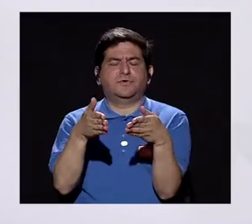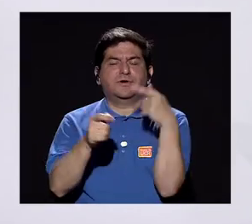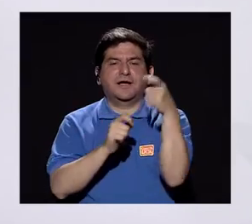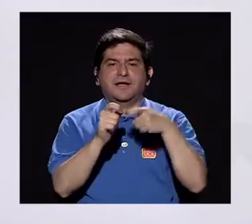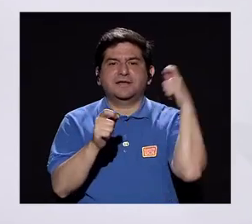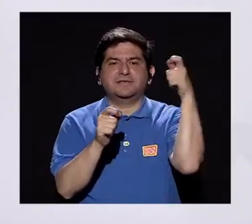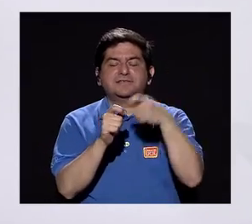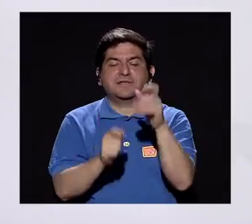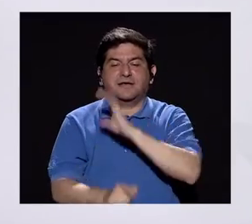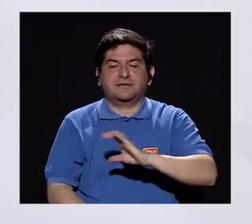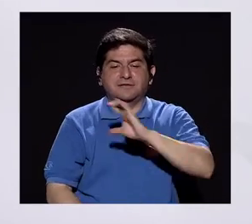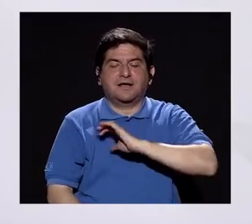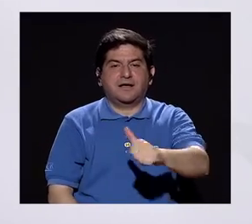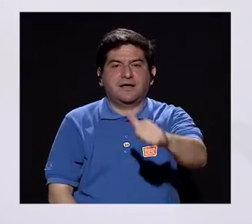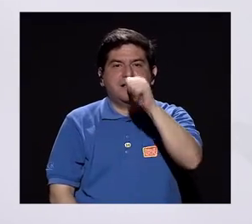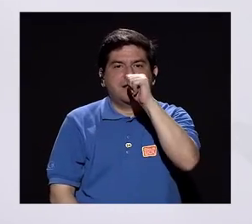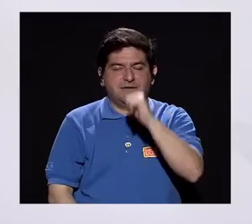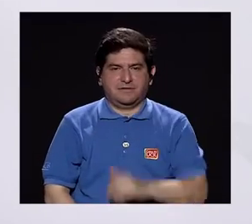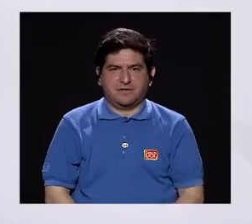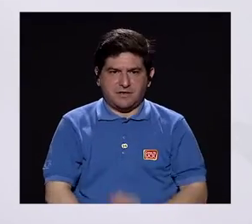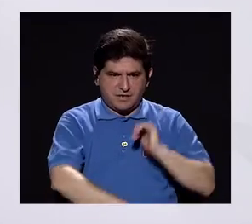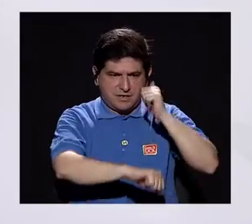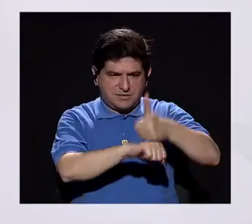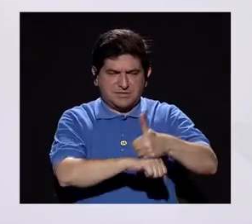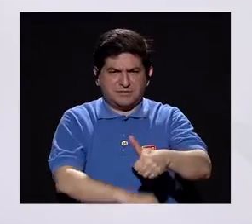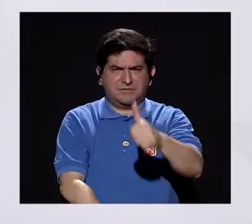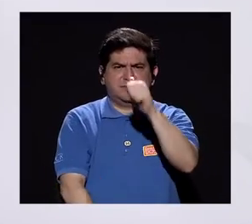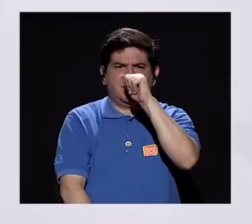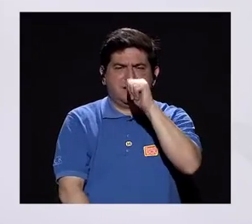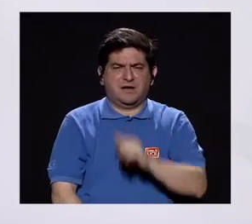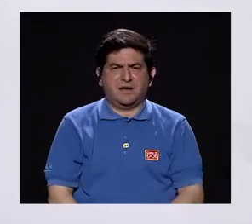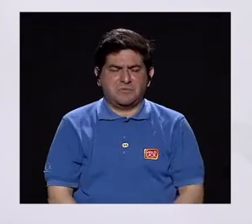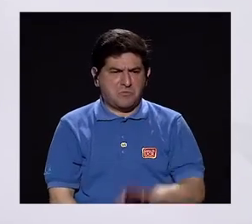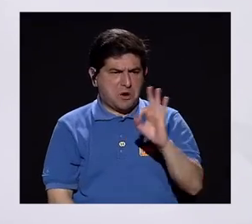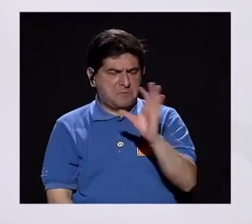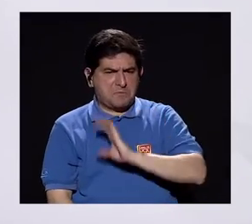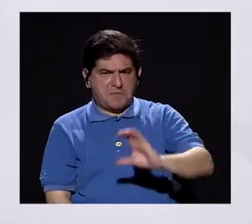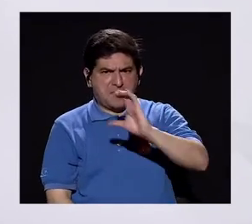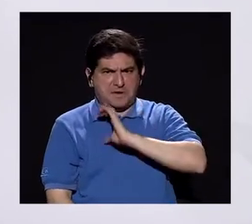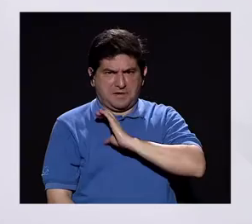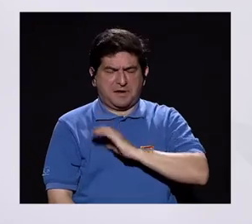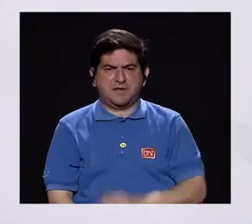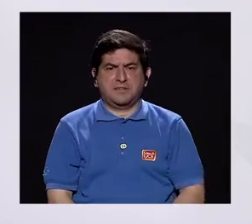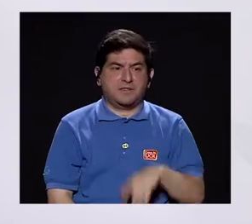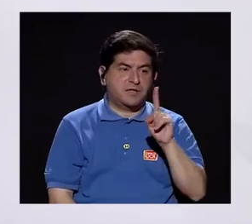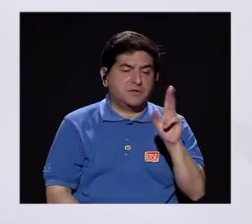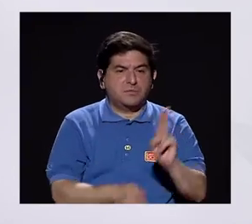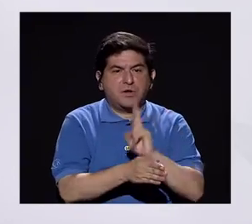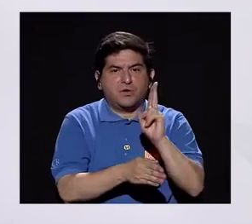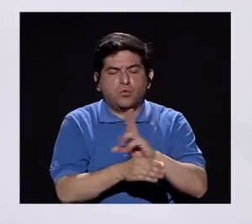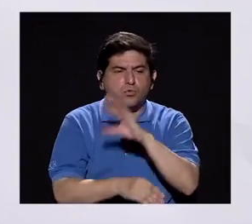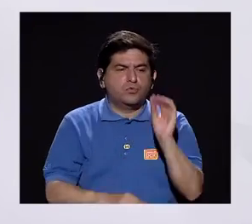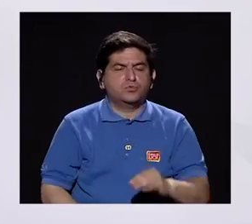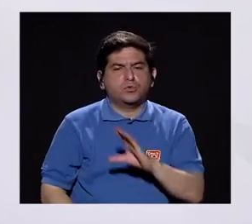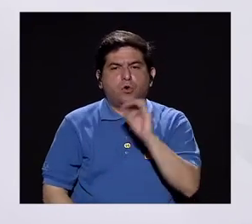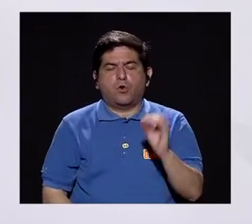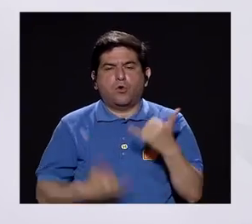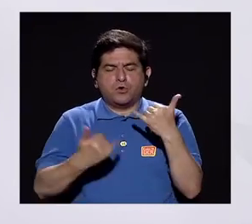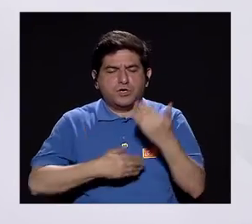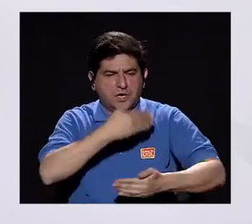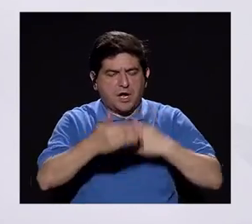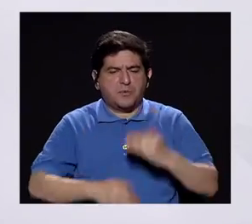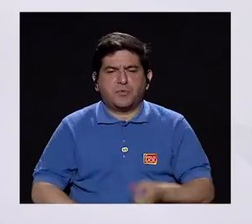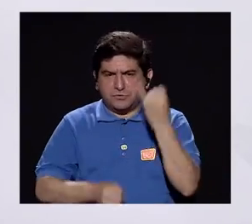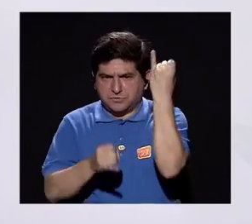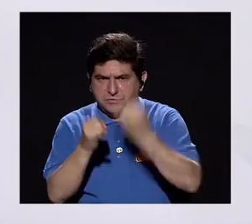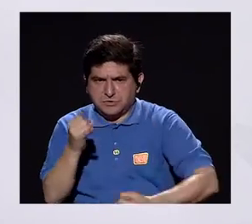justamente en calidad de agua ahora en determinar si el agua está en buena calidad para un uso o para su vertido etcétera